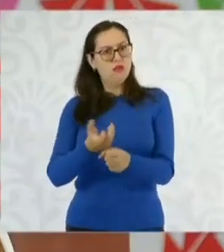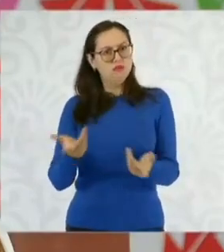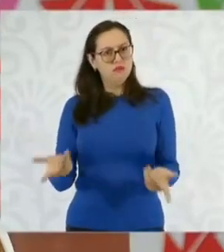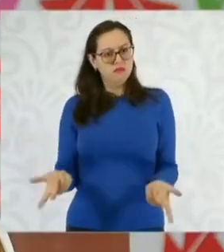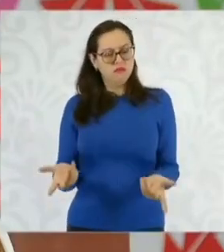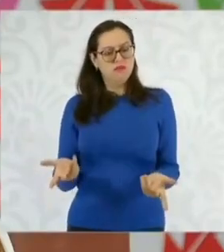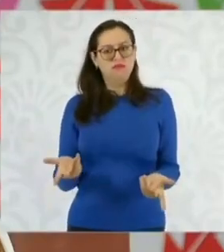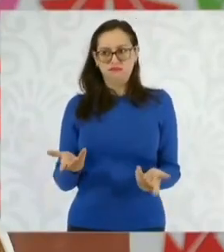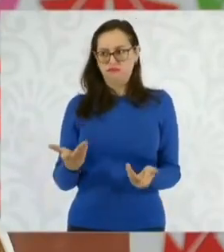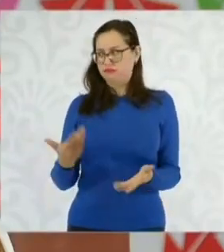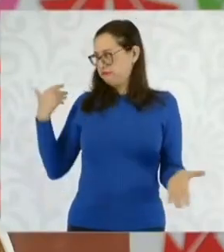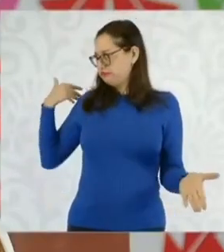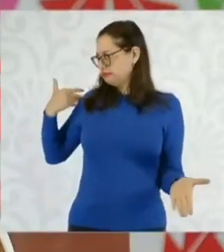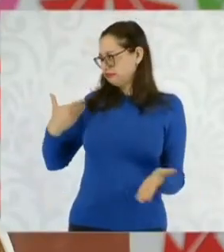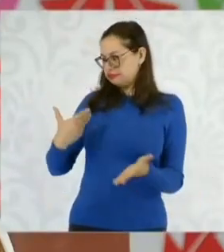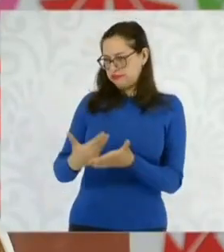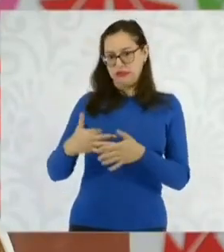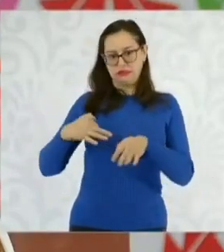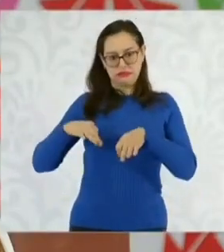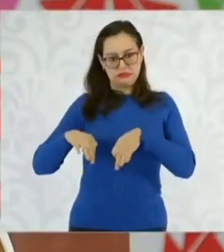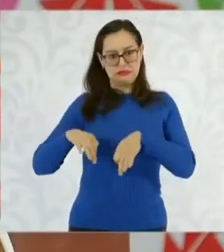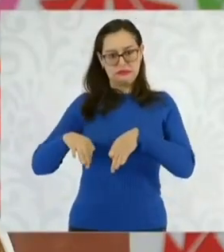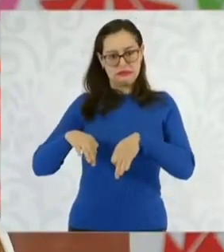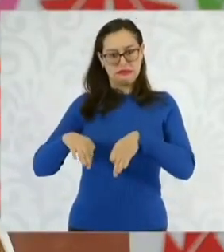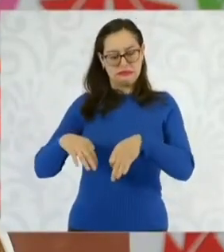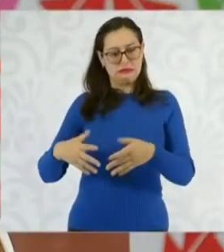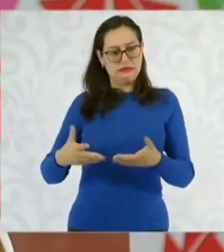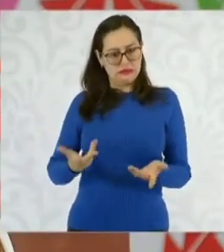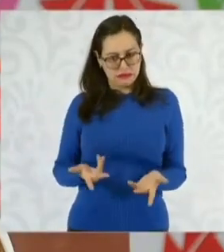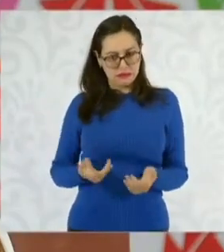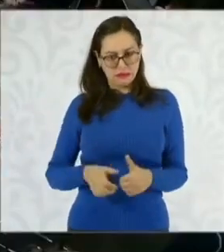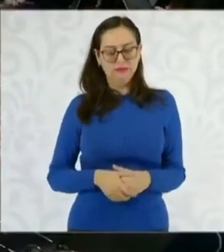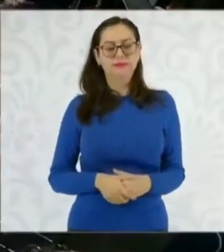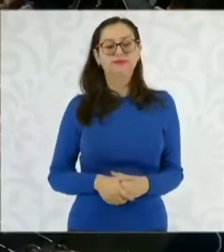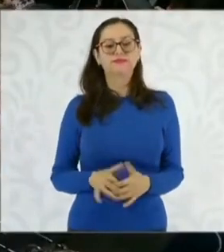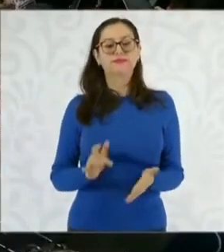después pues de mucho trabajo y muchas aportaciones que le han hecho a la nación. Gracias.